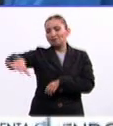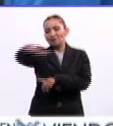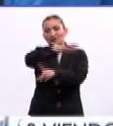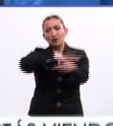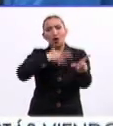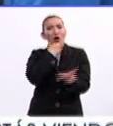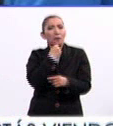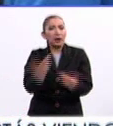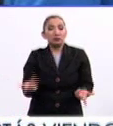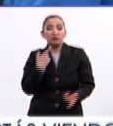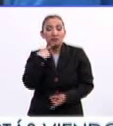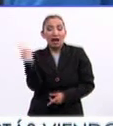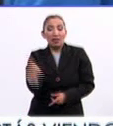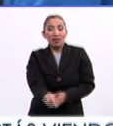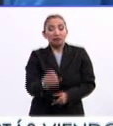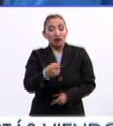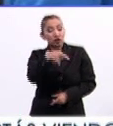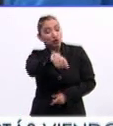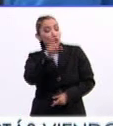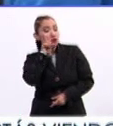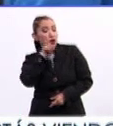en el que por ser mujer le estaban vedados